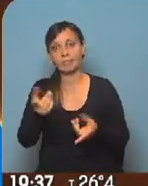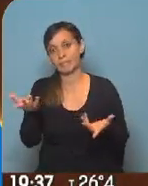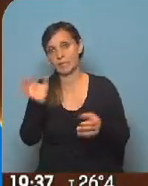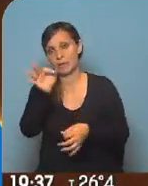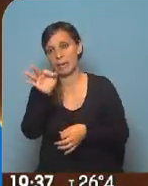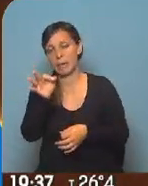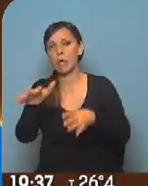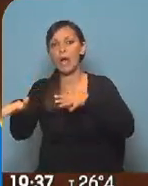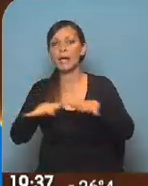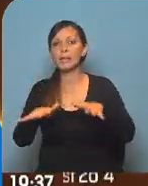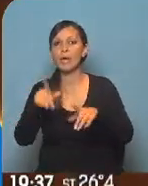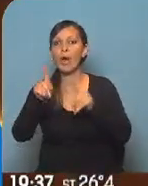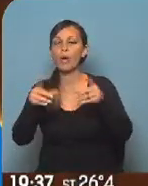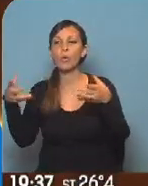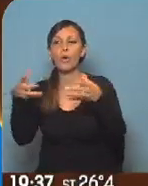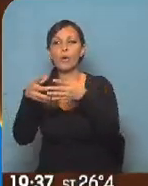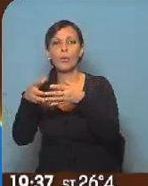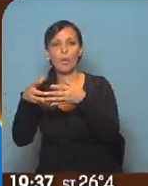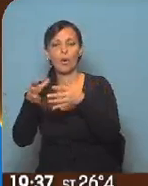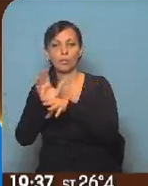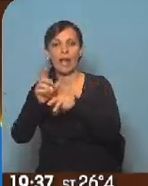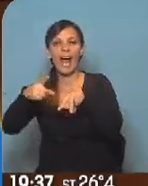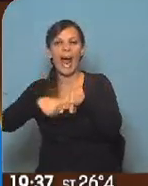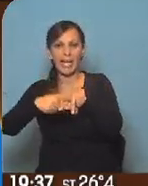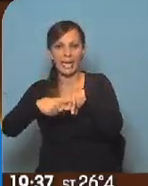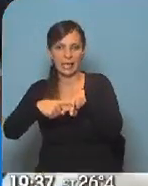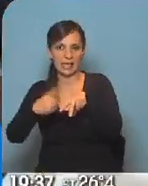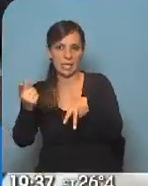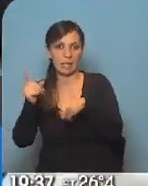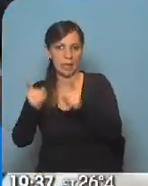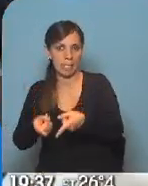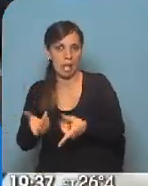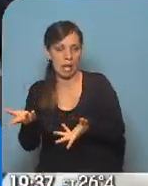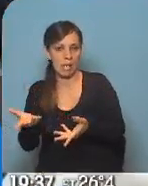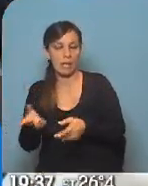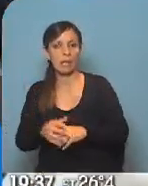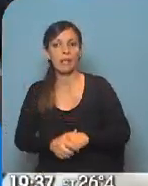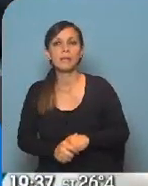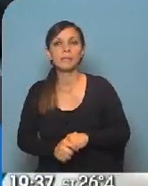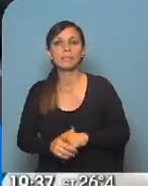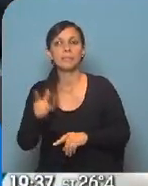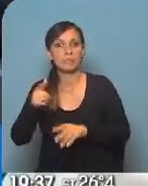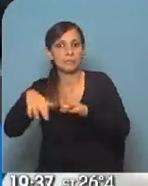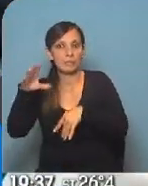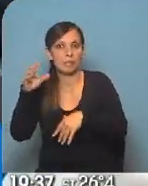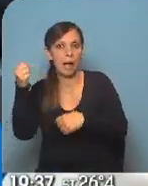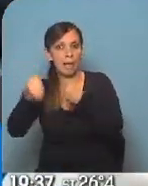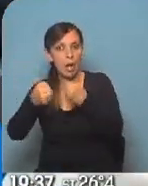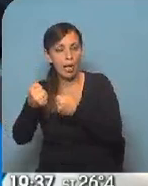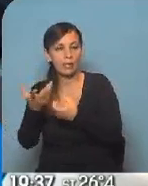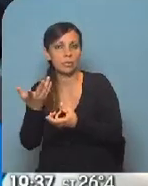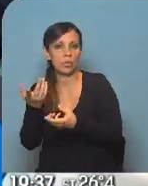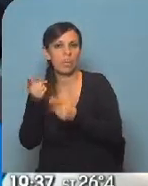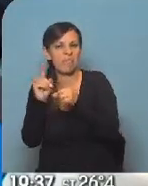las actividades de algunos grupos anarquistas bastante particulares, por cierto, pero en definitiva mucho más violentos de lo que se vieron después en la